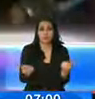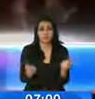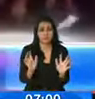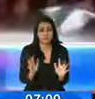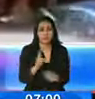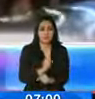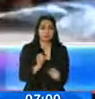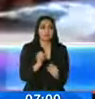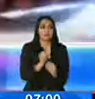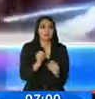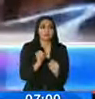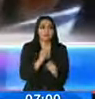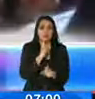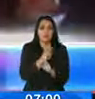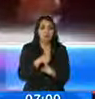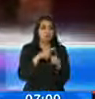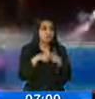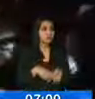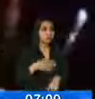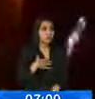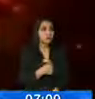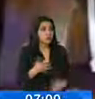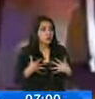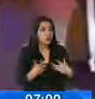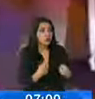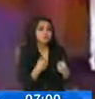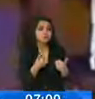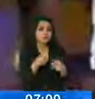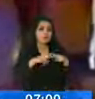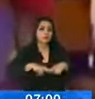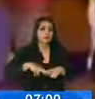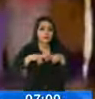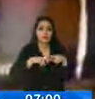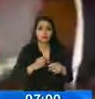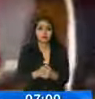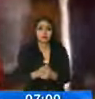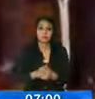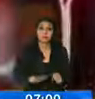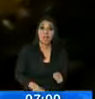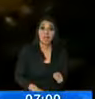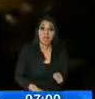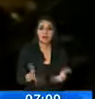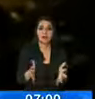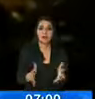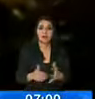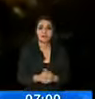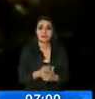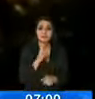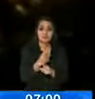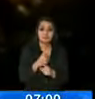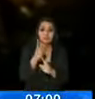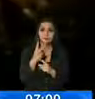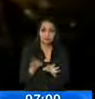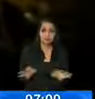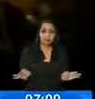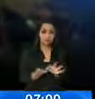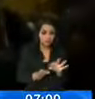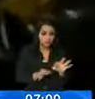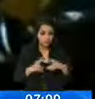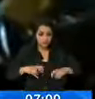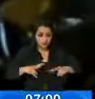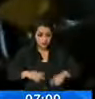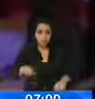shock. Primero tenemos que verificar el estado de salud también del conductor. No hay huellas de frenado, se dijo. Hasta ahora no se ha podido observar algún tipo de